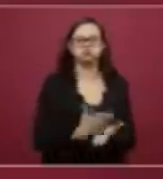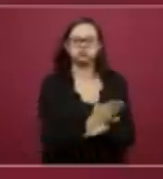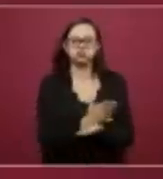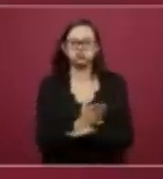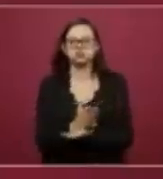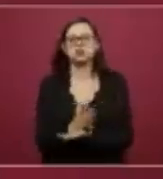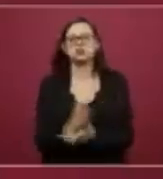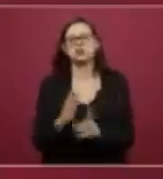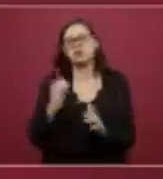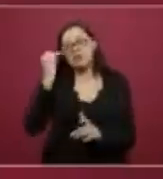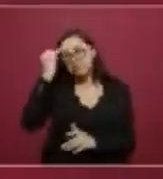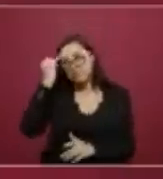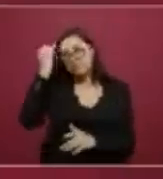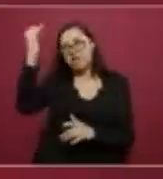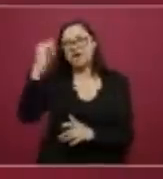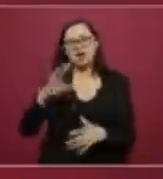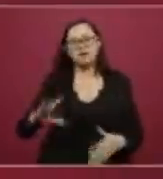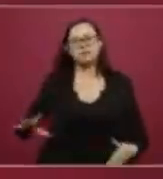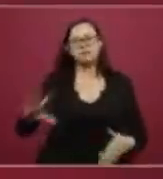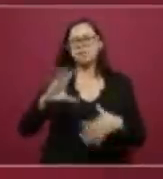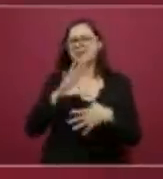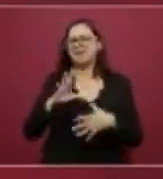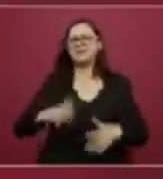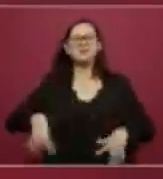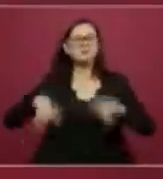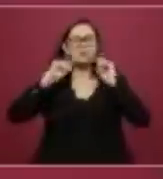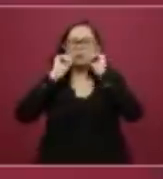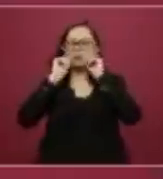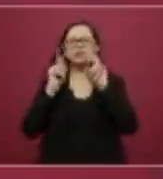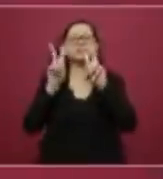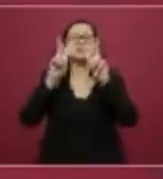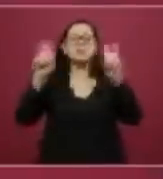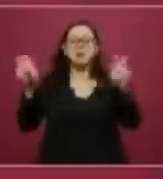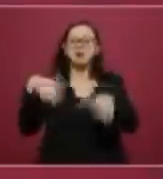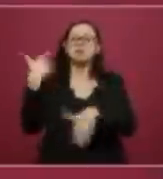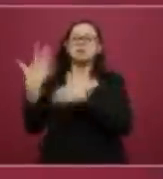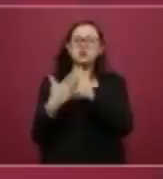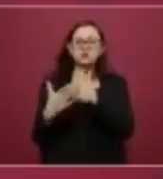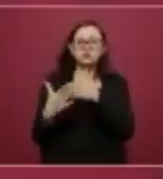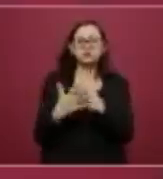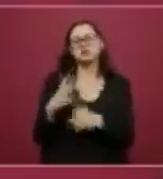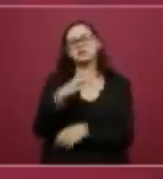de América, como sea.